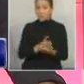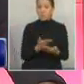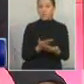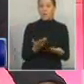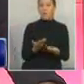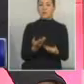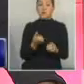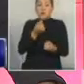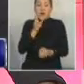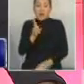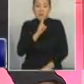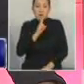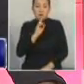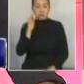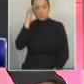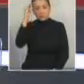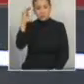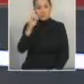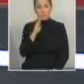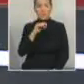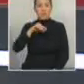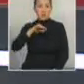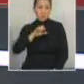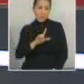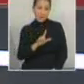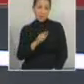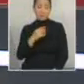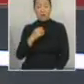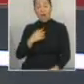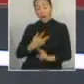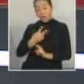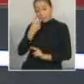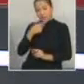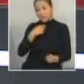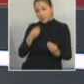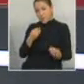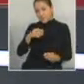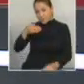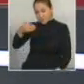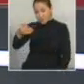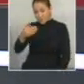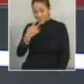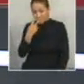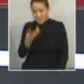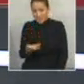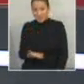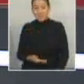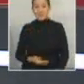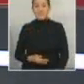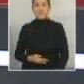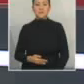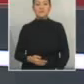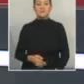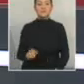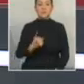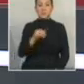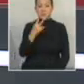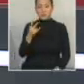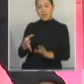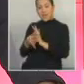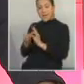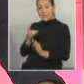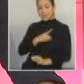terminar con el adiós al binominal. Vamos a ver qué es lo que pasa después en el Congreso. Hay que ver los hechos ya en la práctica, y en la cancha, efectivamente.